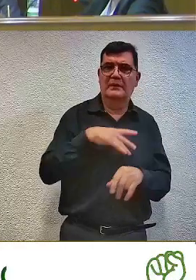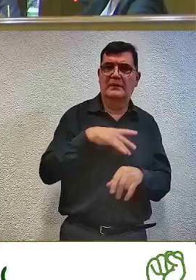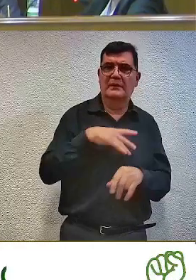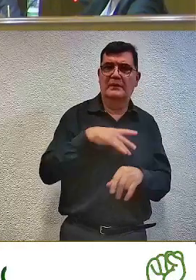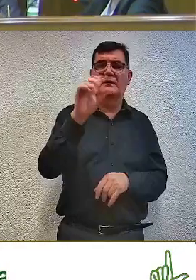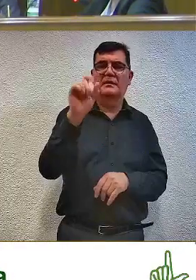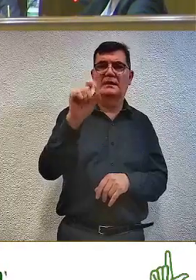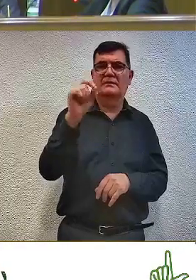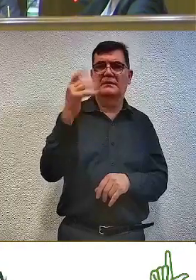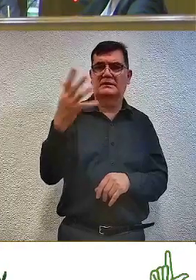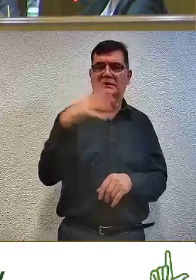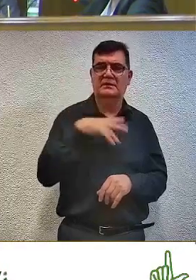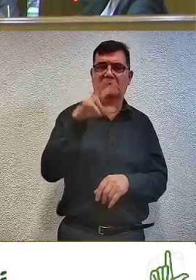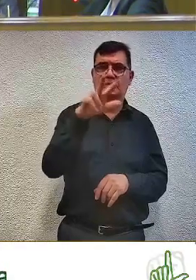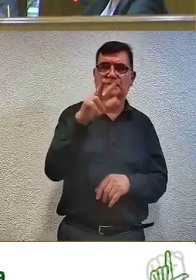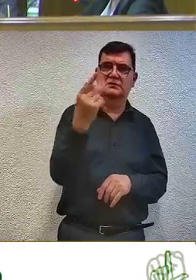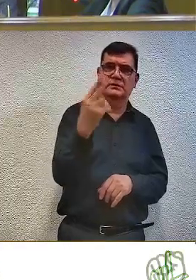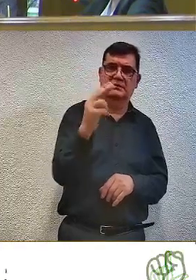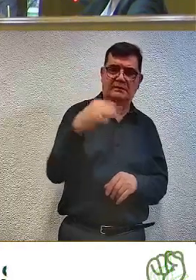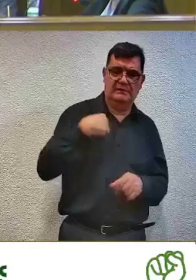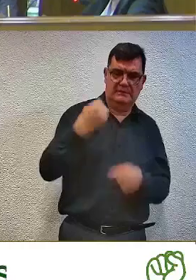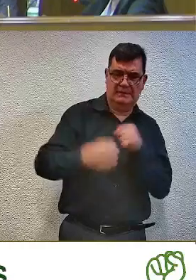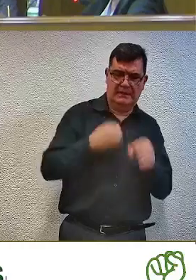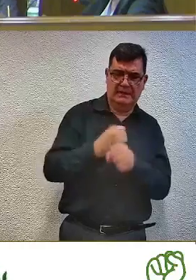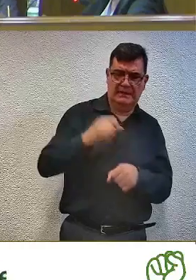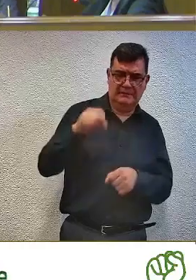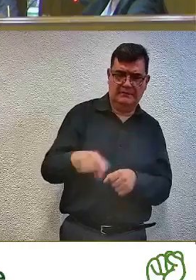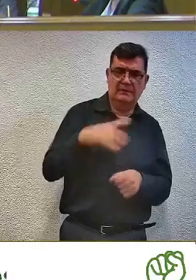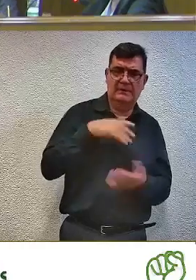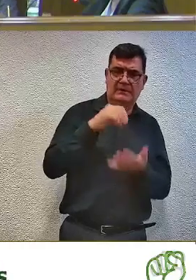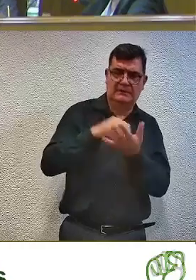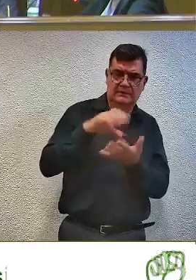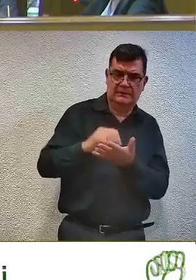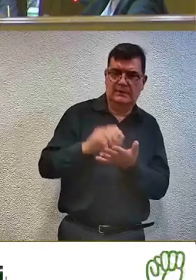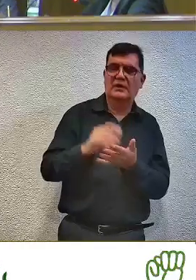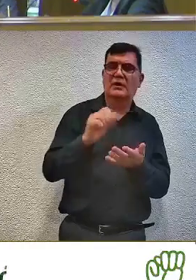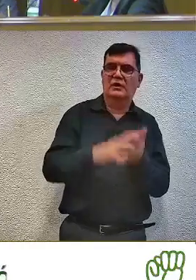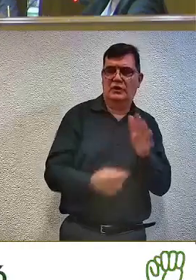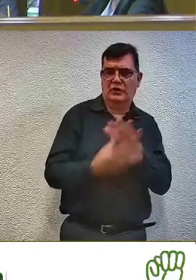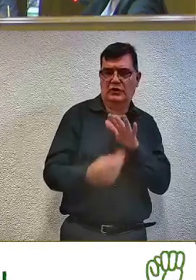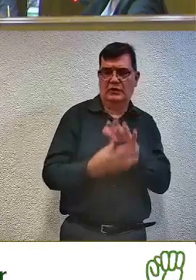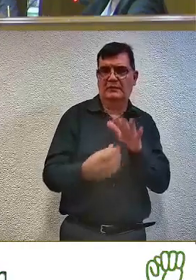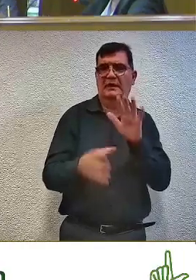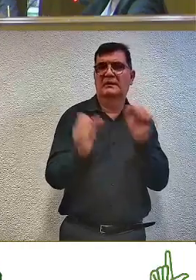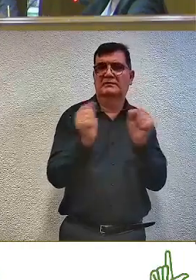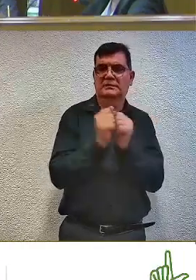1939/2025 de fecha 18 de noviembre de este año, se remitió copia certificada de la resolución